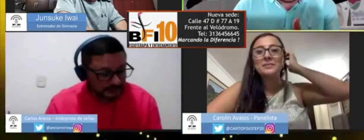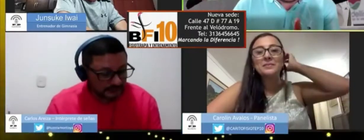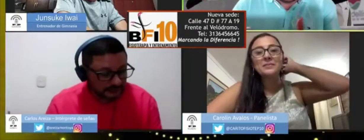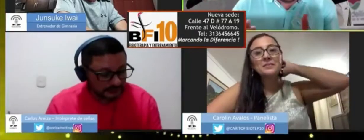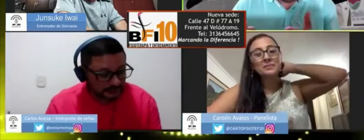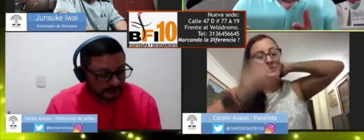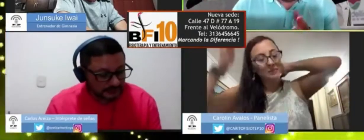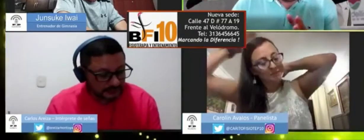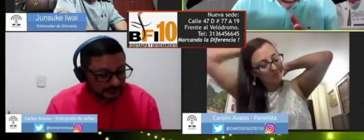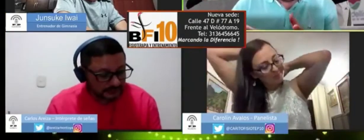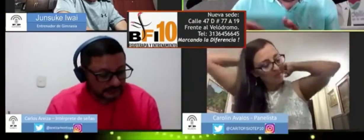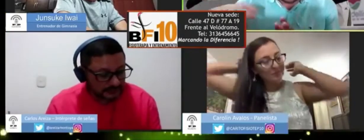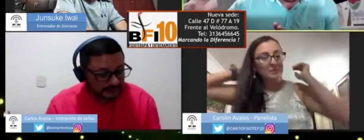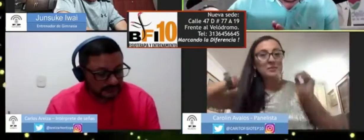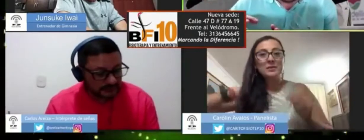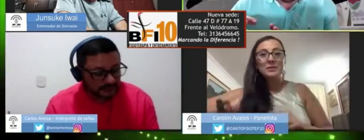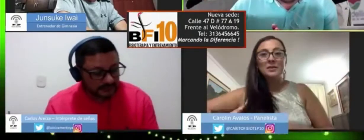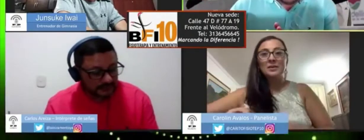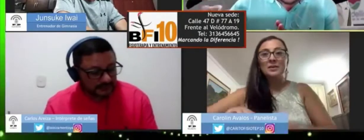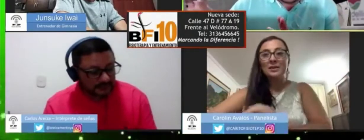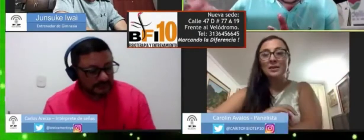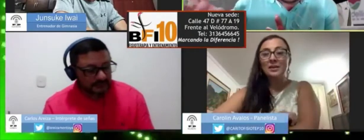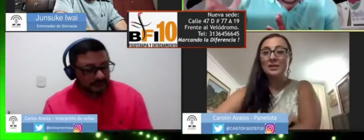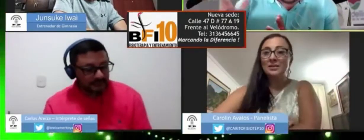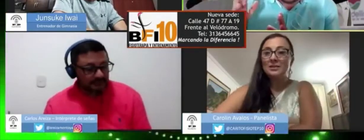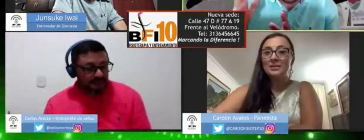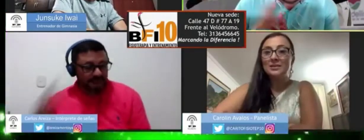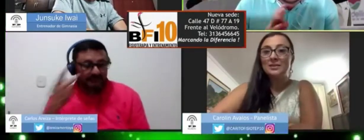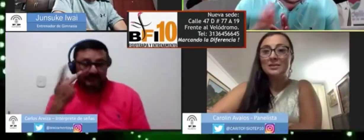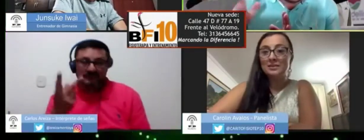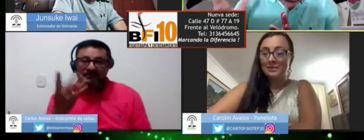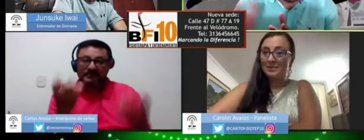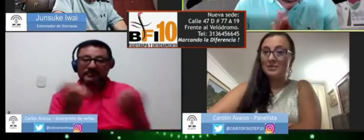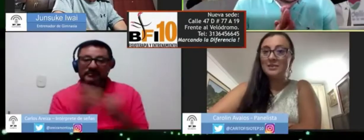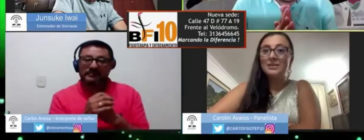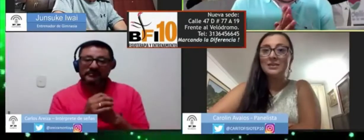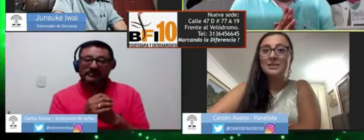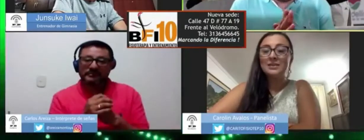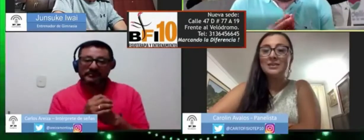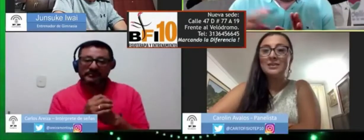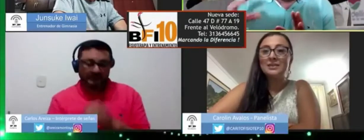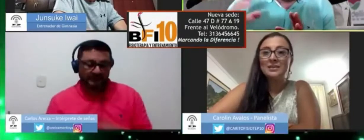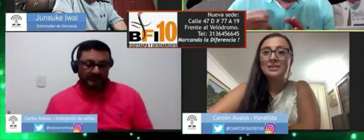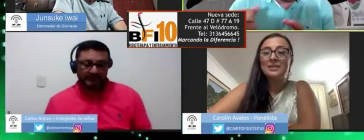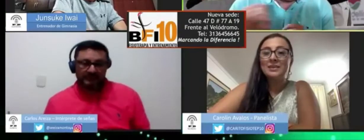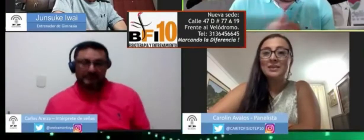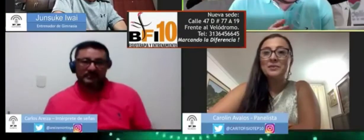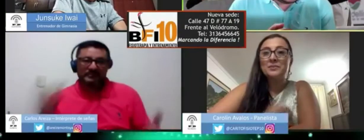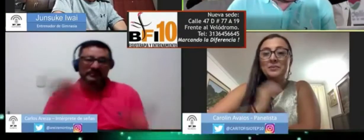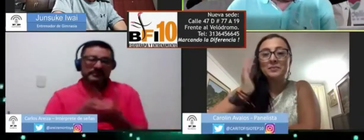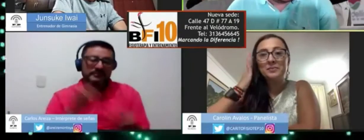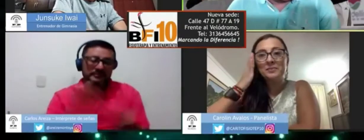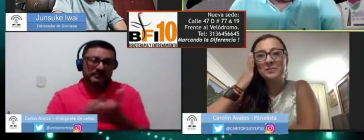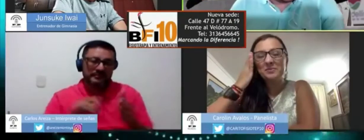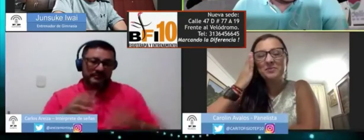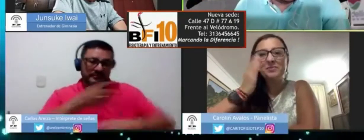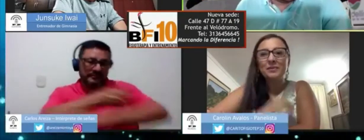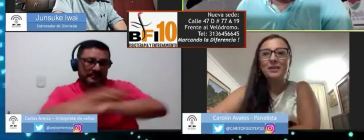ese hubiera dicho, yo quiero mis deportistas o mis alumnos fuertes en la